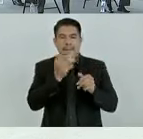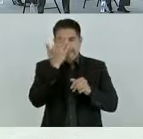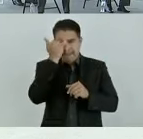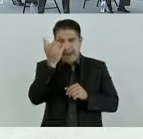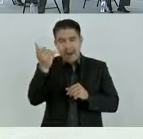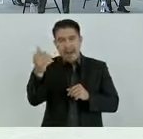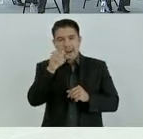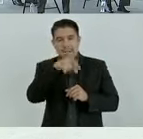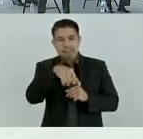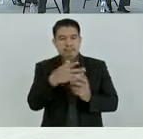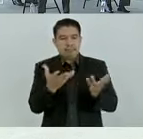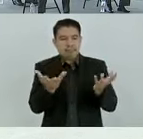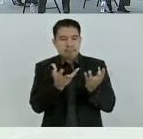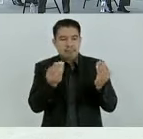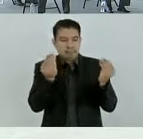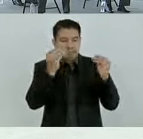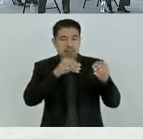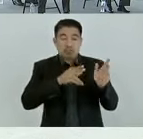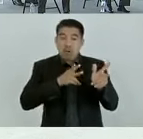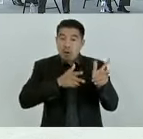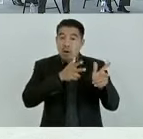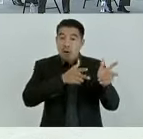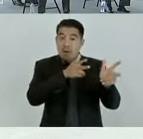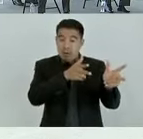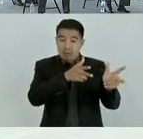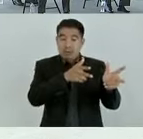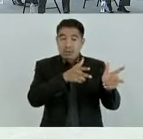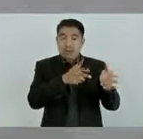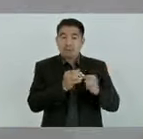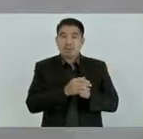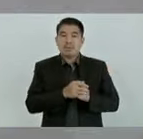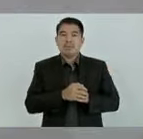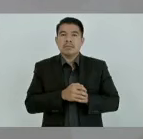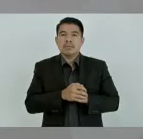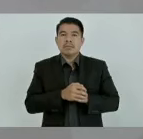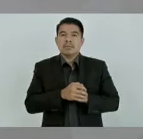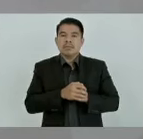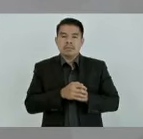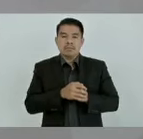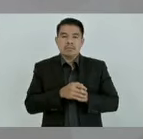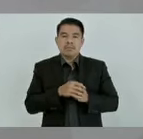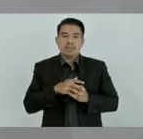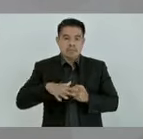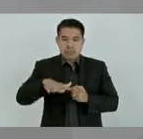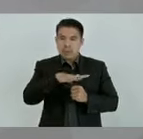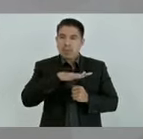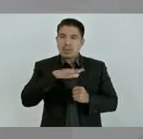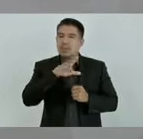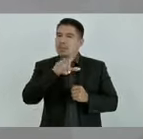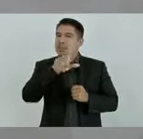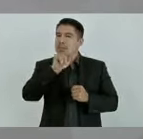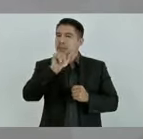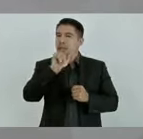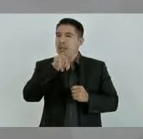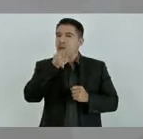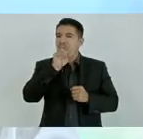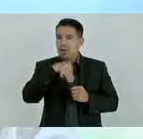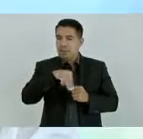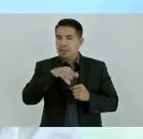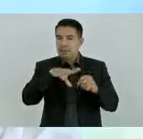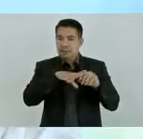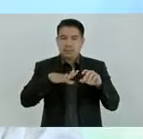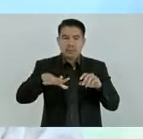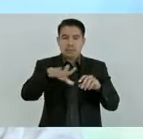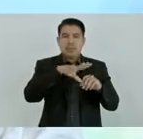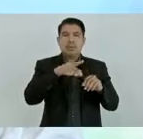de tren que pasan por el territorio chiapaneco.